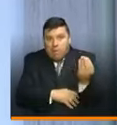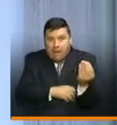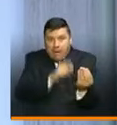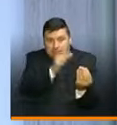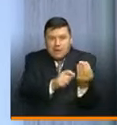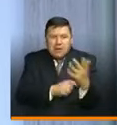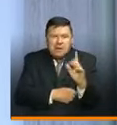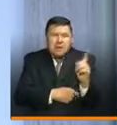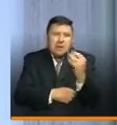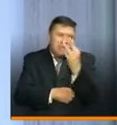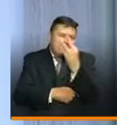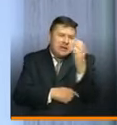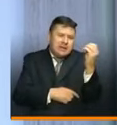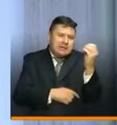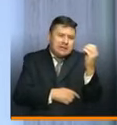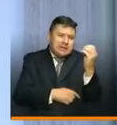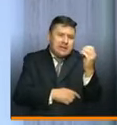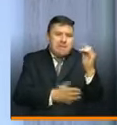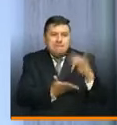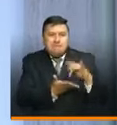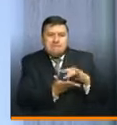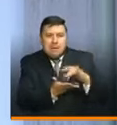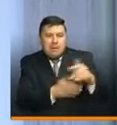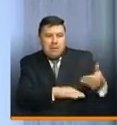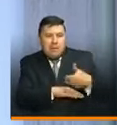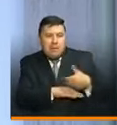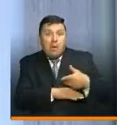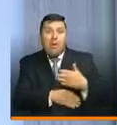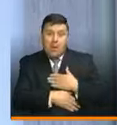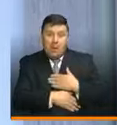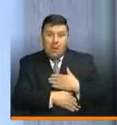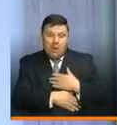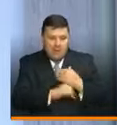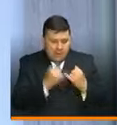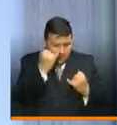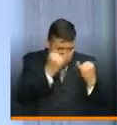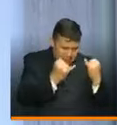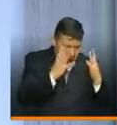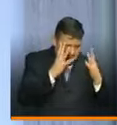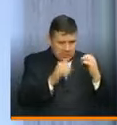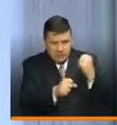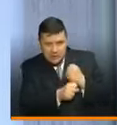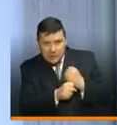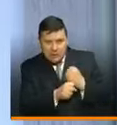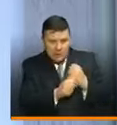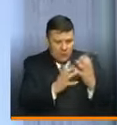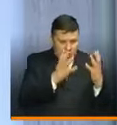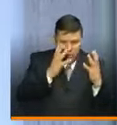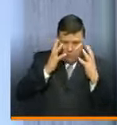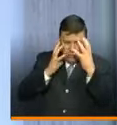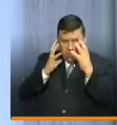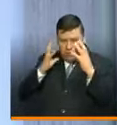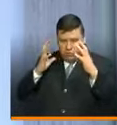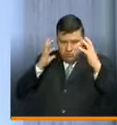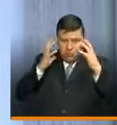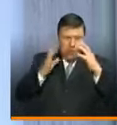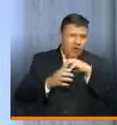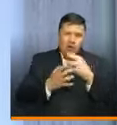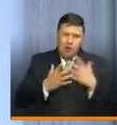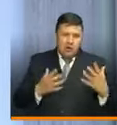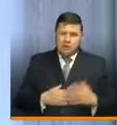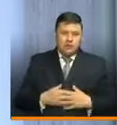más de 300 participaciones tuvimos con diseños, con trabajo, con prototipos. En algunos casos